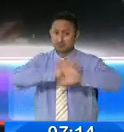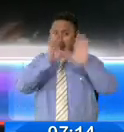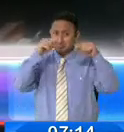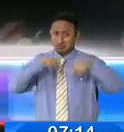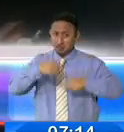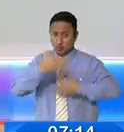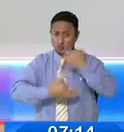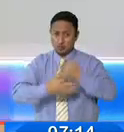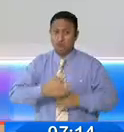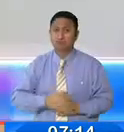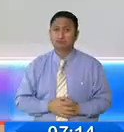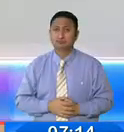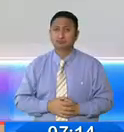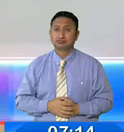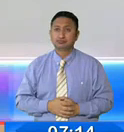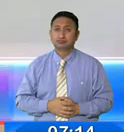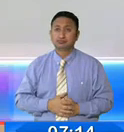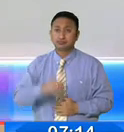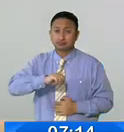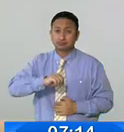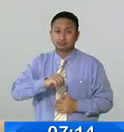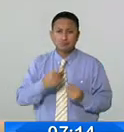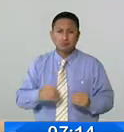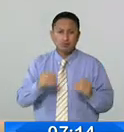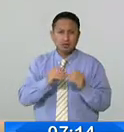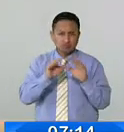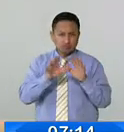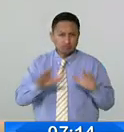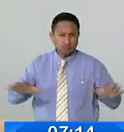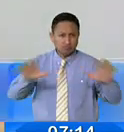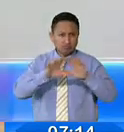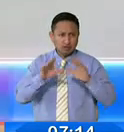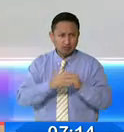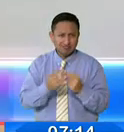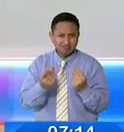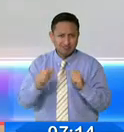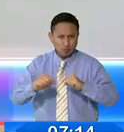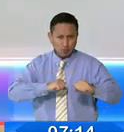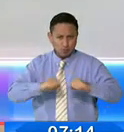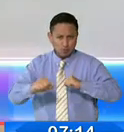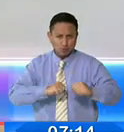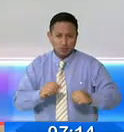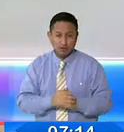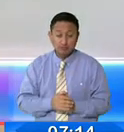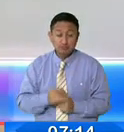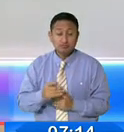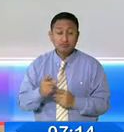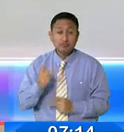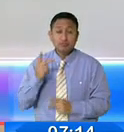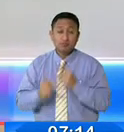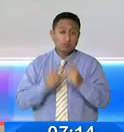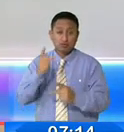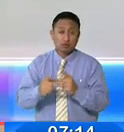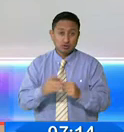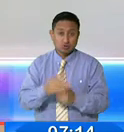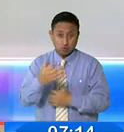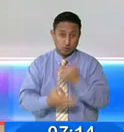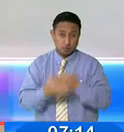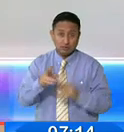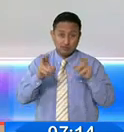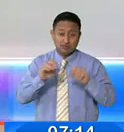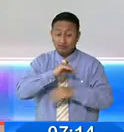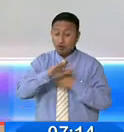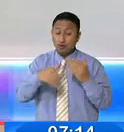judicial. Permita generar mucha más transparencia, mucha más agilidad, y que los procesos judiciales en todas las materias